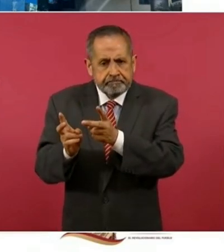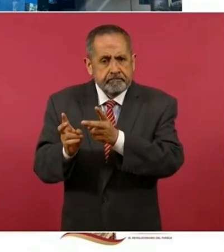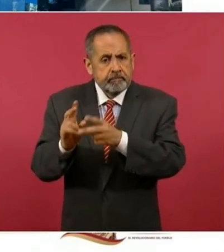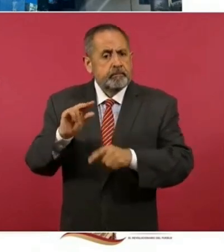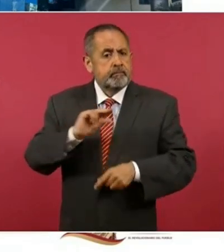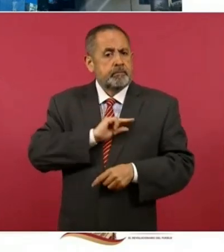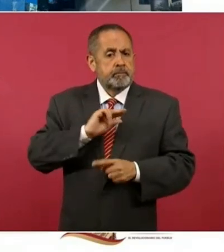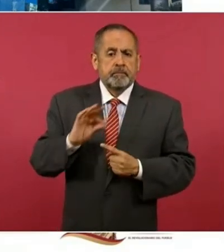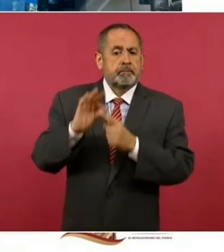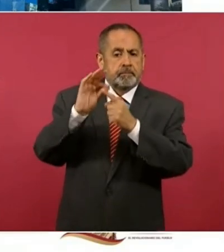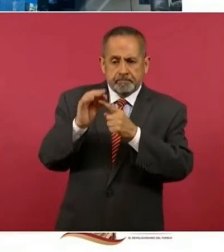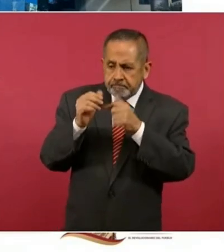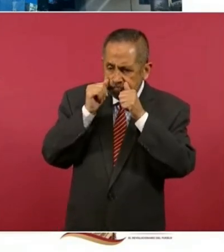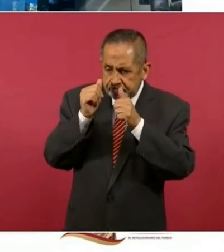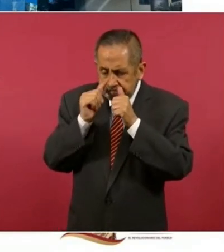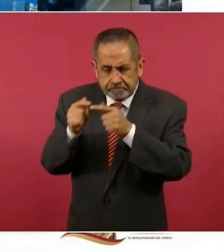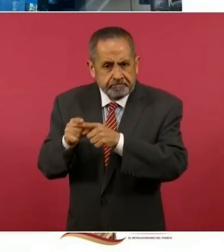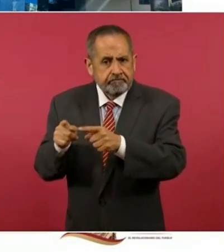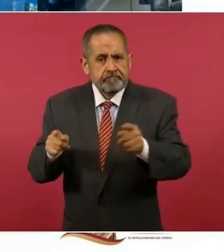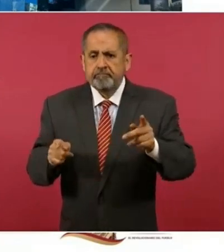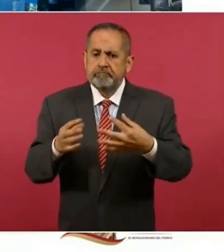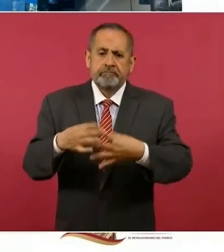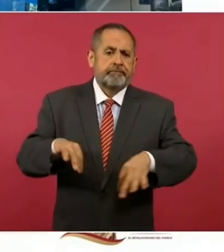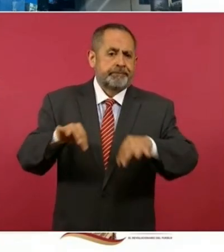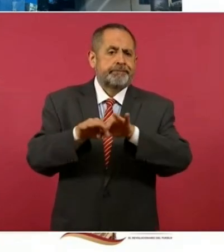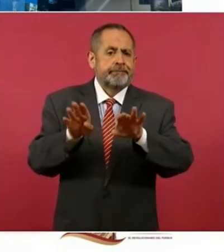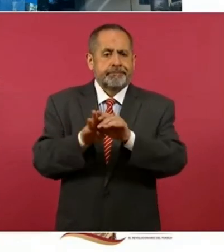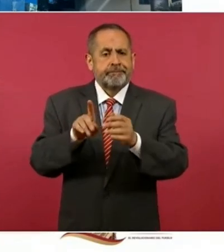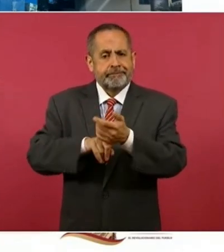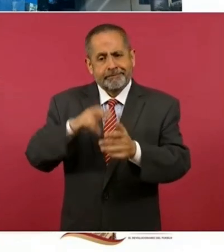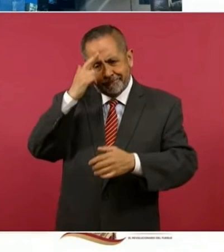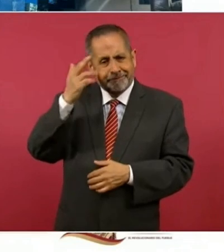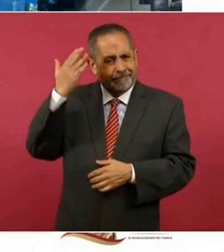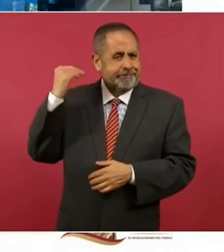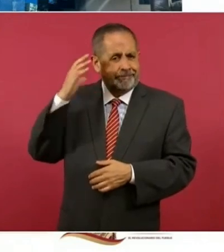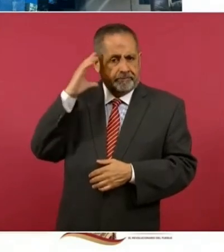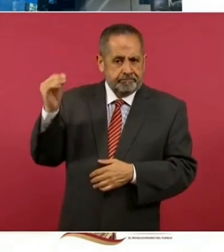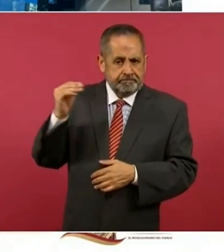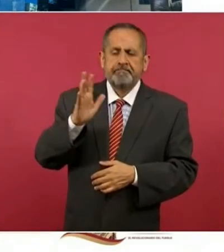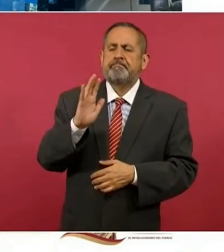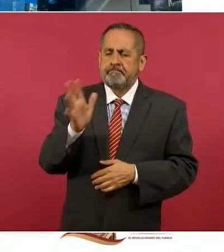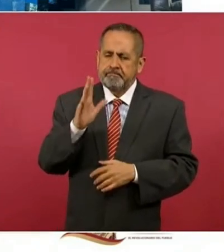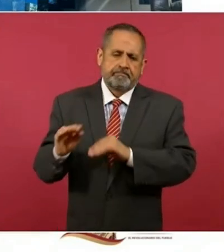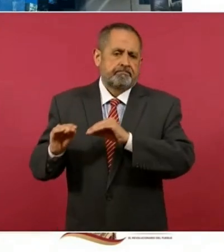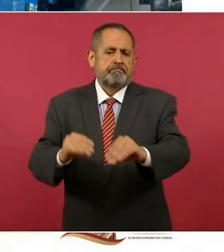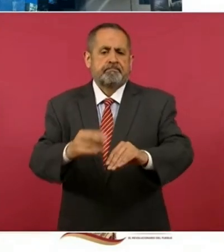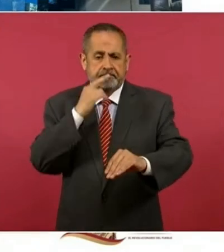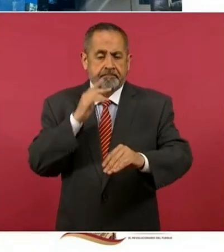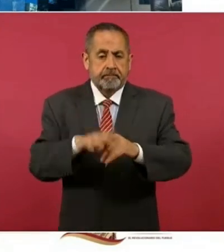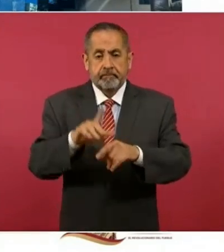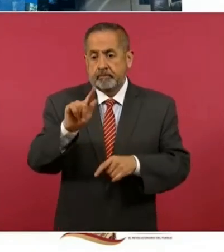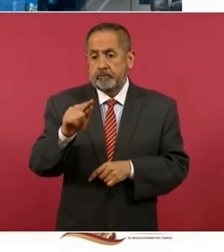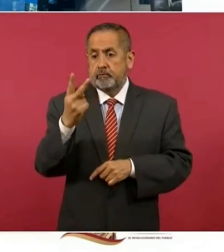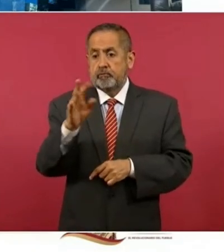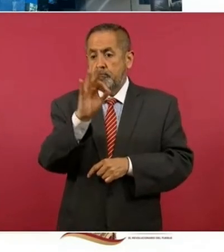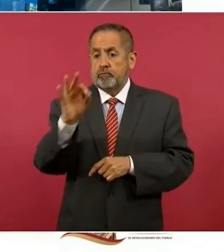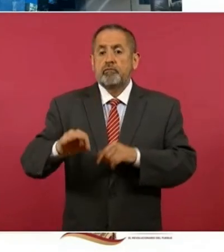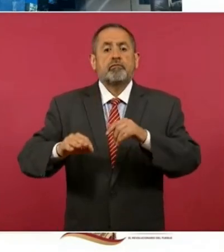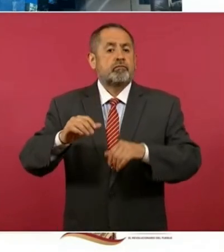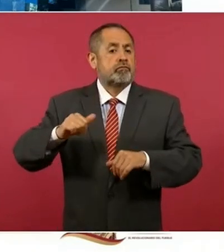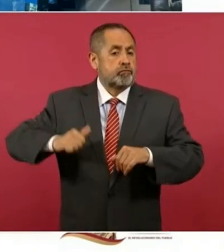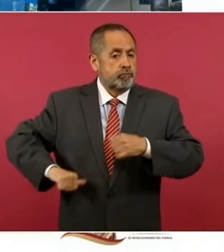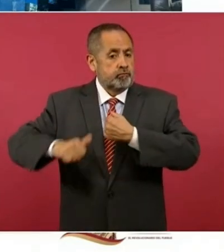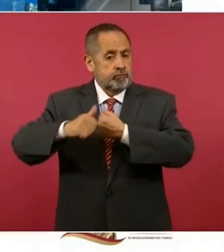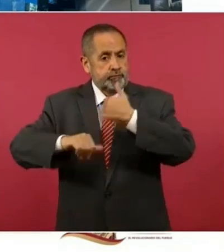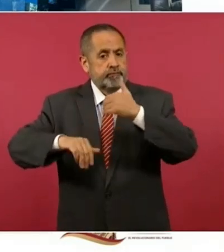especialidad, que es también uno de los temas más importantes que hacían falta allá en Colima, 72% más cirugías y 38%